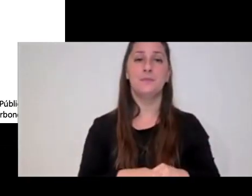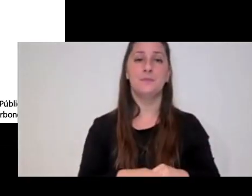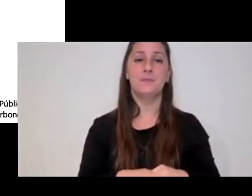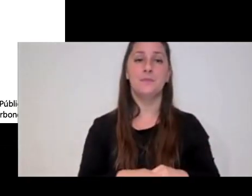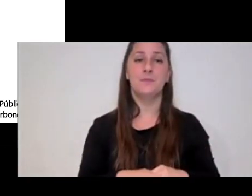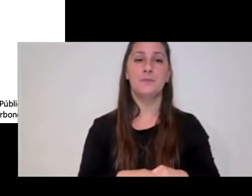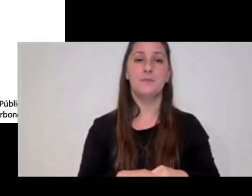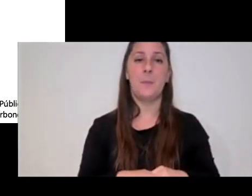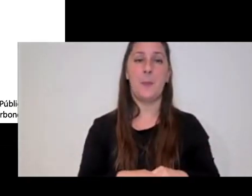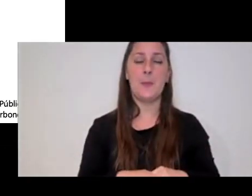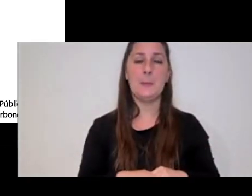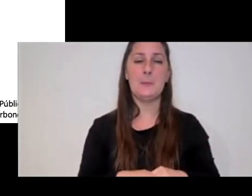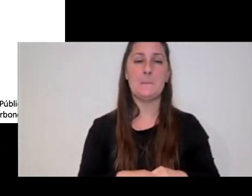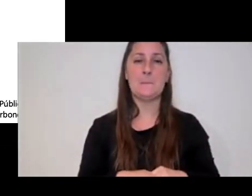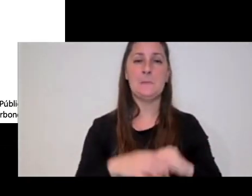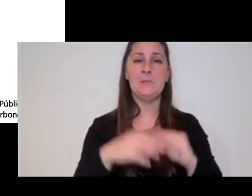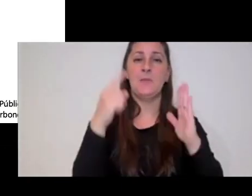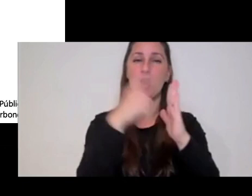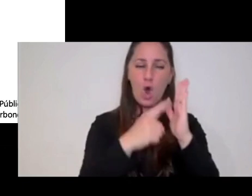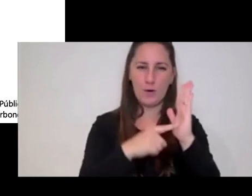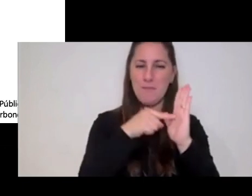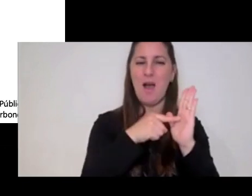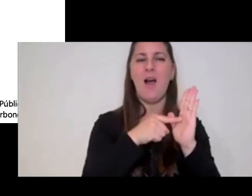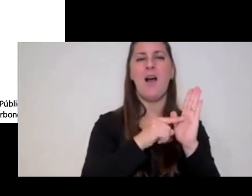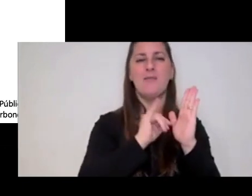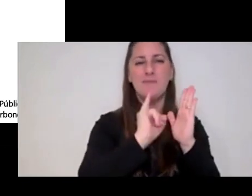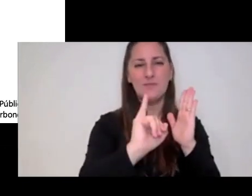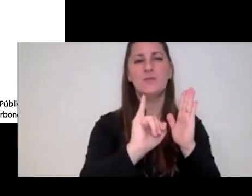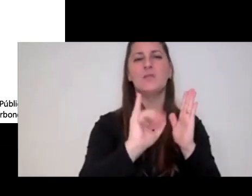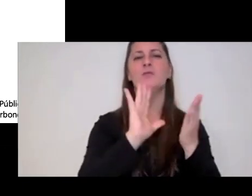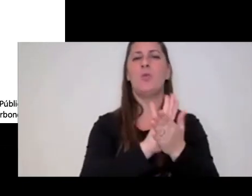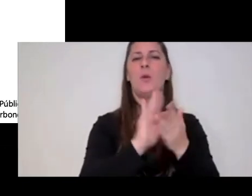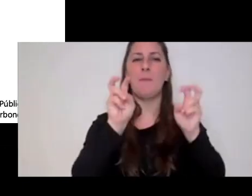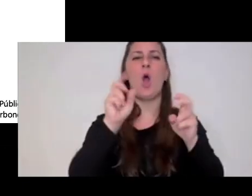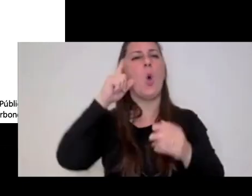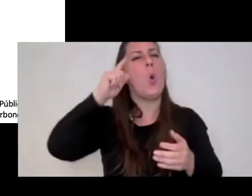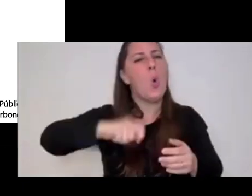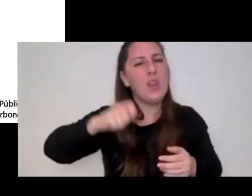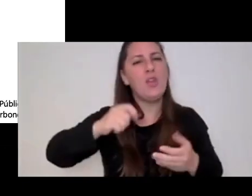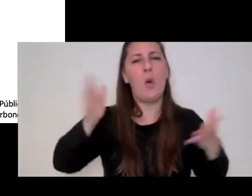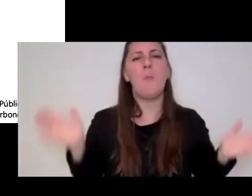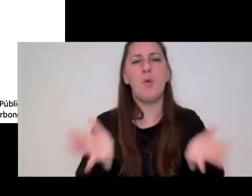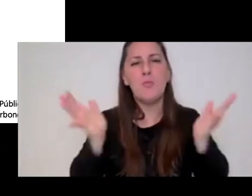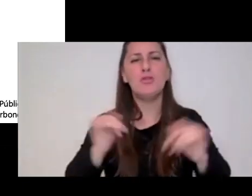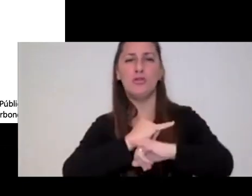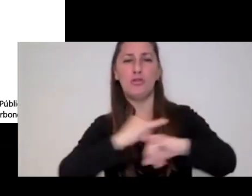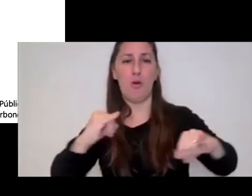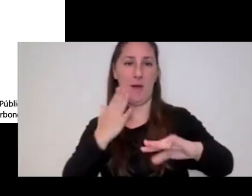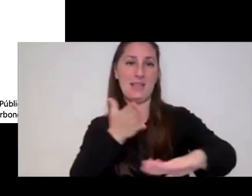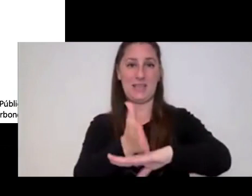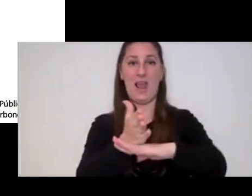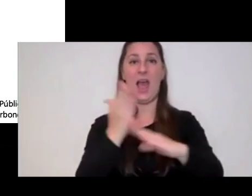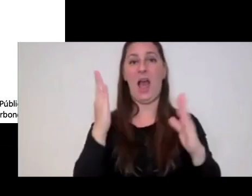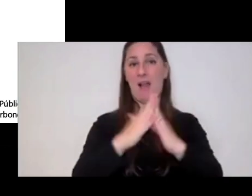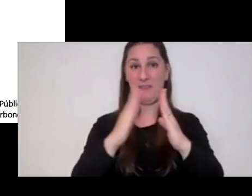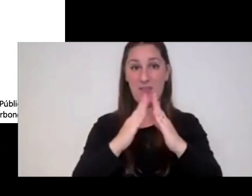la norma menciona un vehículo jurídico orientado a la promoción y acceso a la vivienda, cuando hablamos ya sea